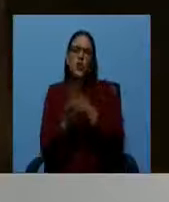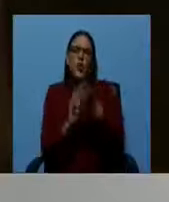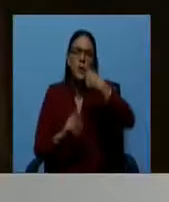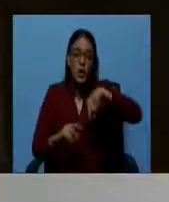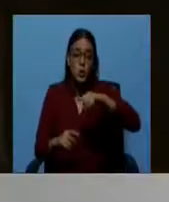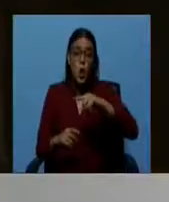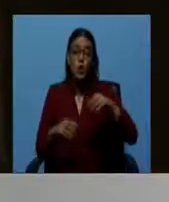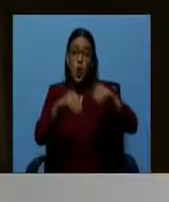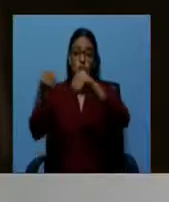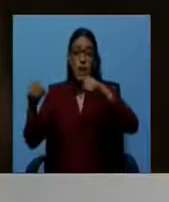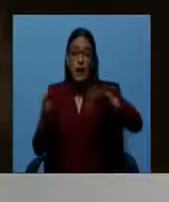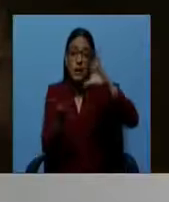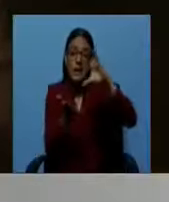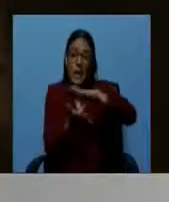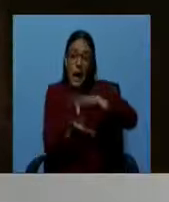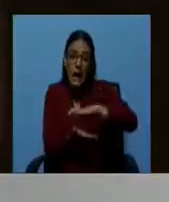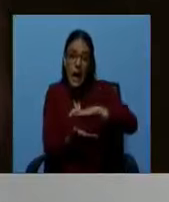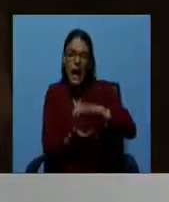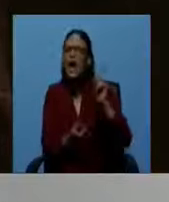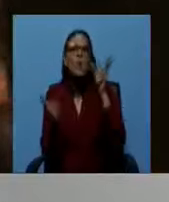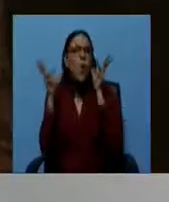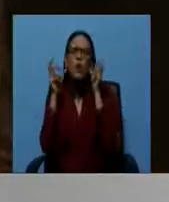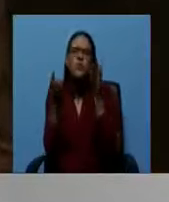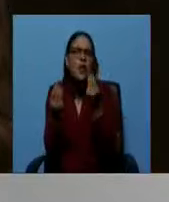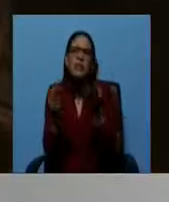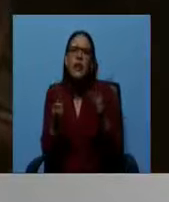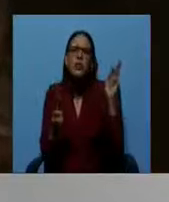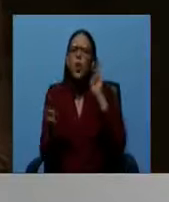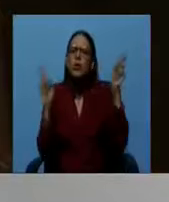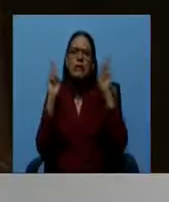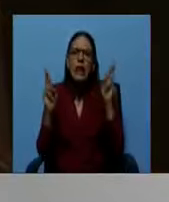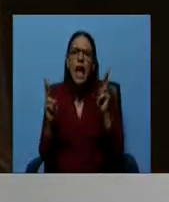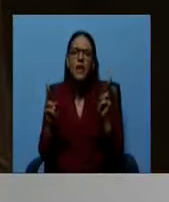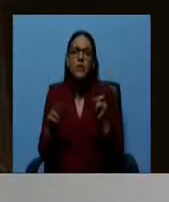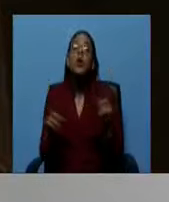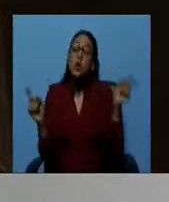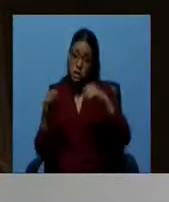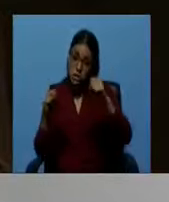geográfica, quizás no se escuchaba tanta radio, aunque en Caracas también se